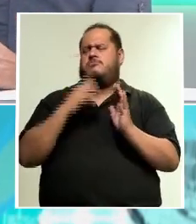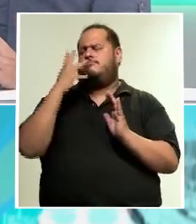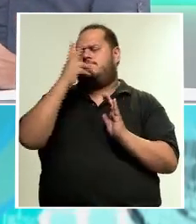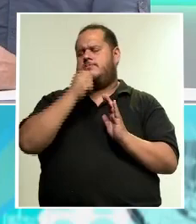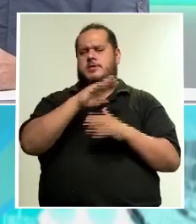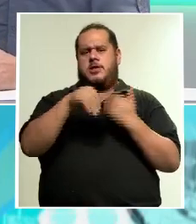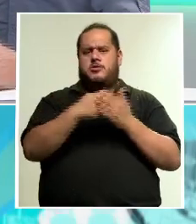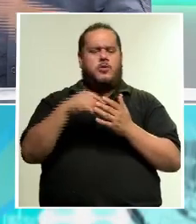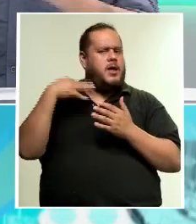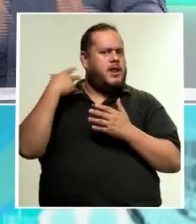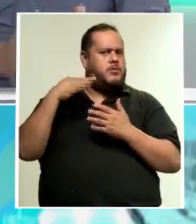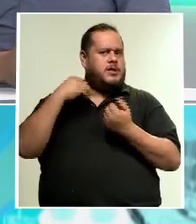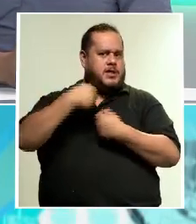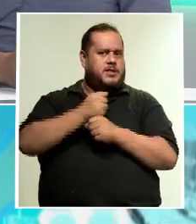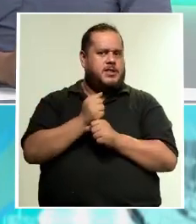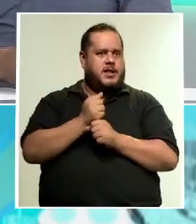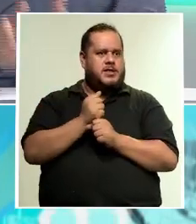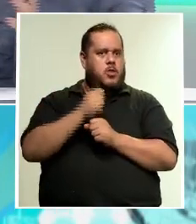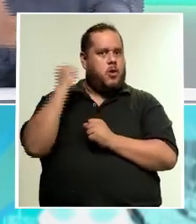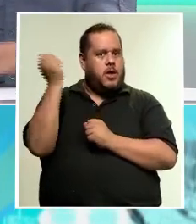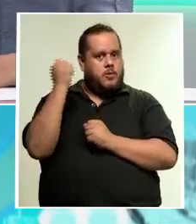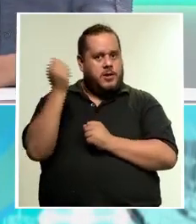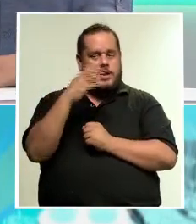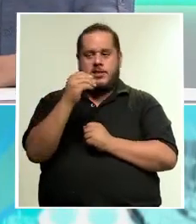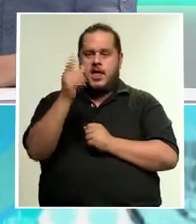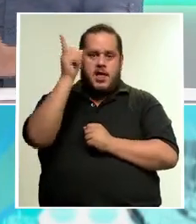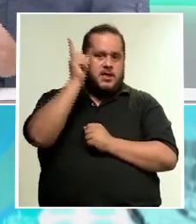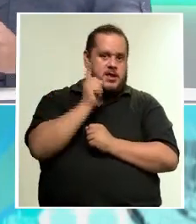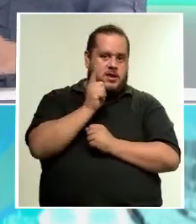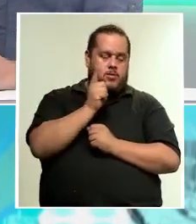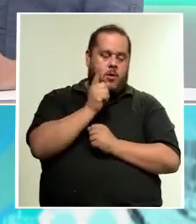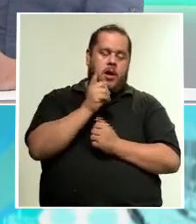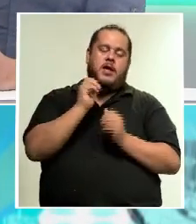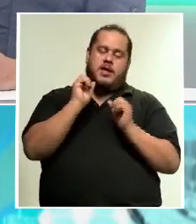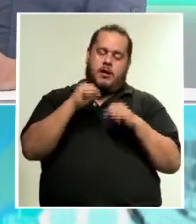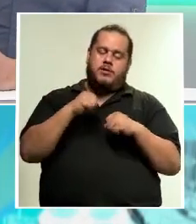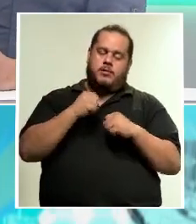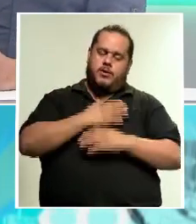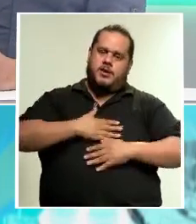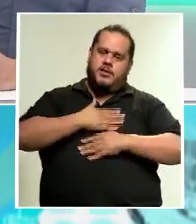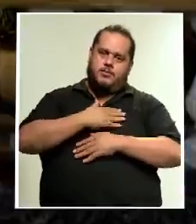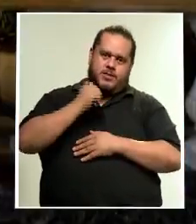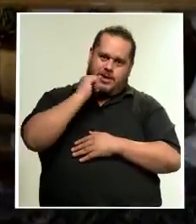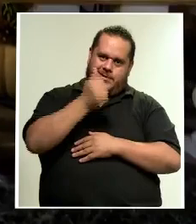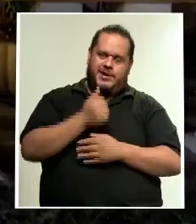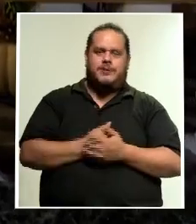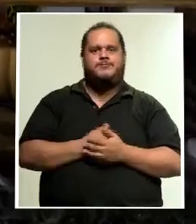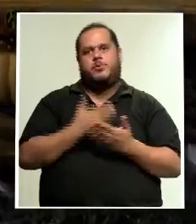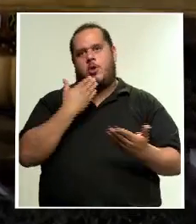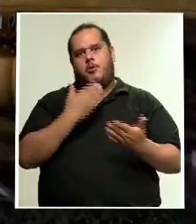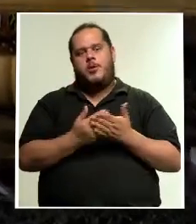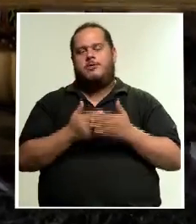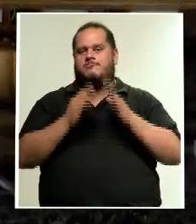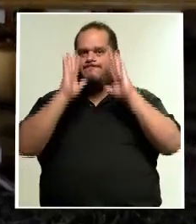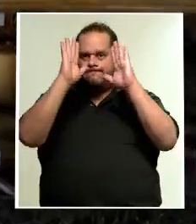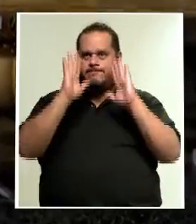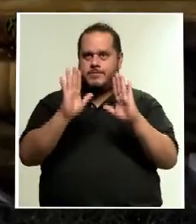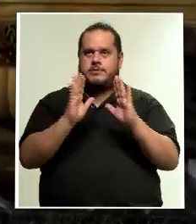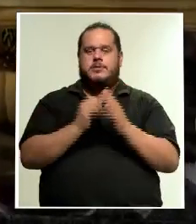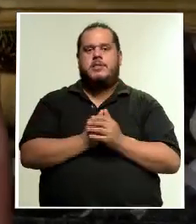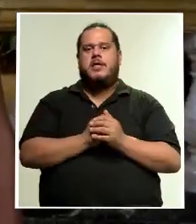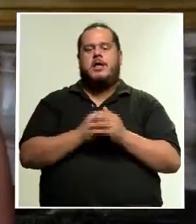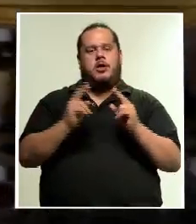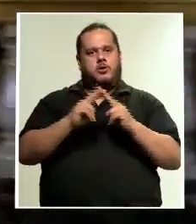las músicas que se están haciendo en Guanacaste y en Limón, la que vamos a poder disfrutar mañana. Definitivamente maravilloso conocer